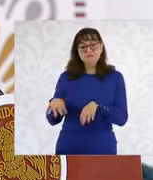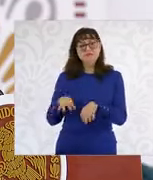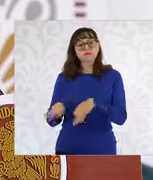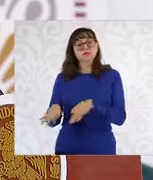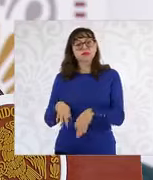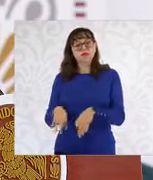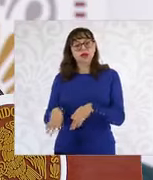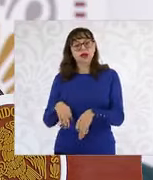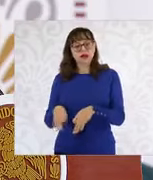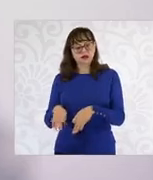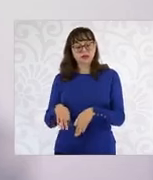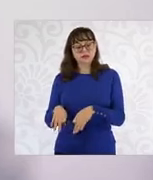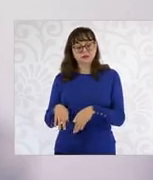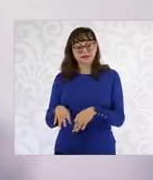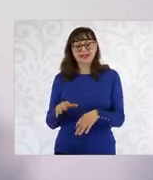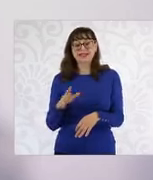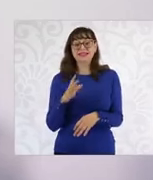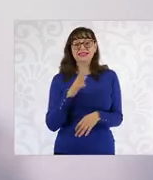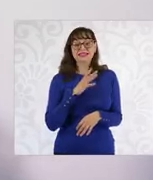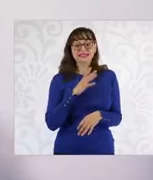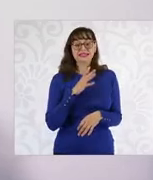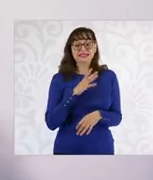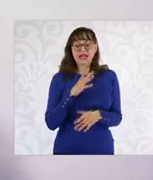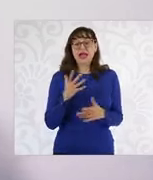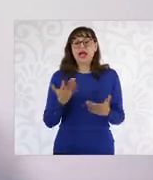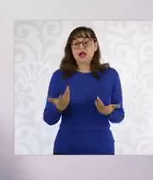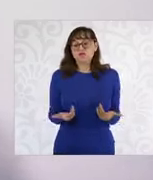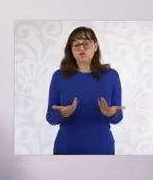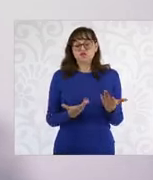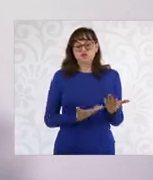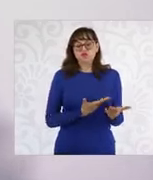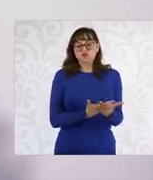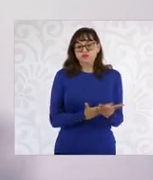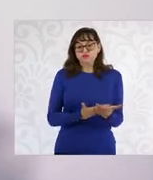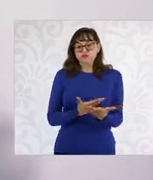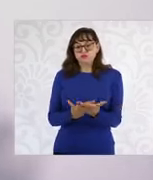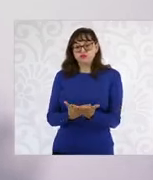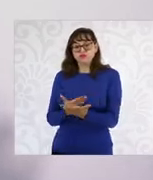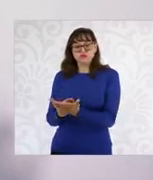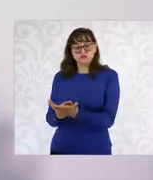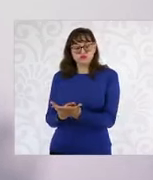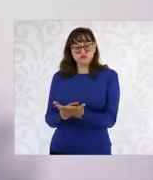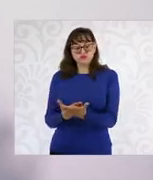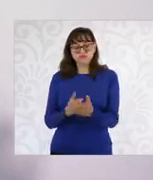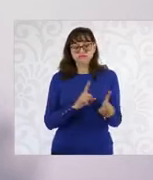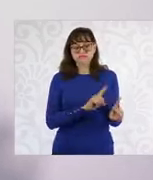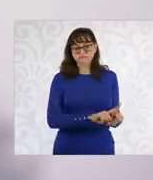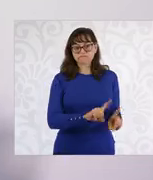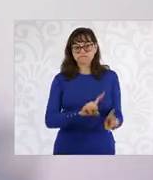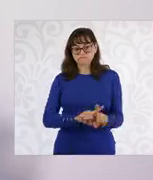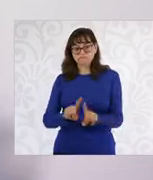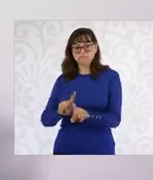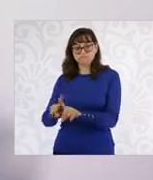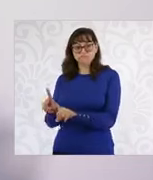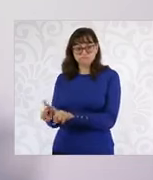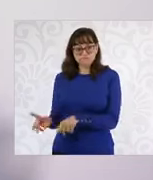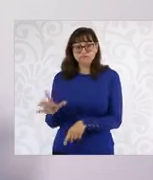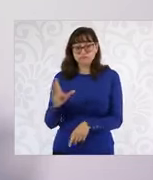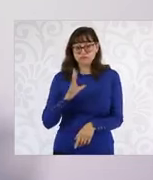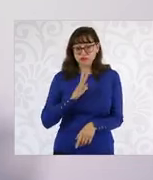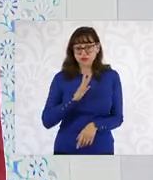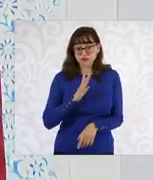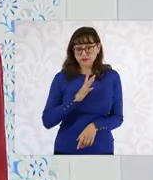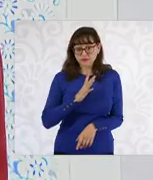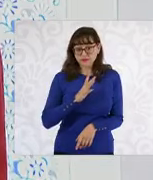Ya hay una serie de planteamientos establecidos y lo platiqué cuando estuvo aquí